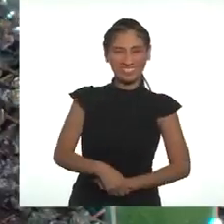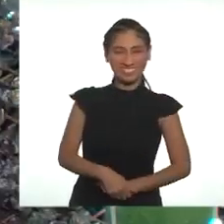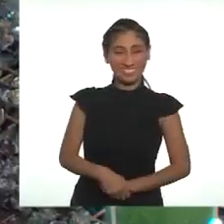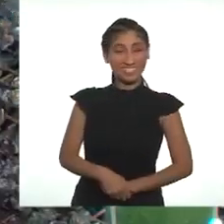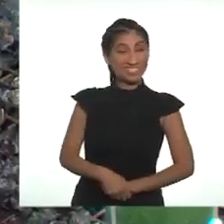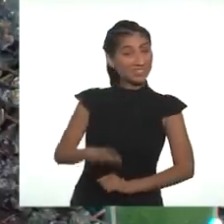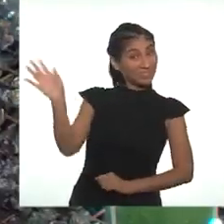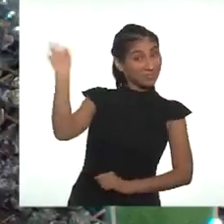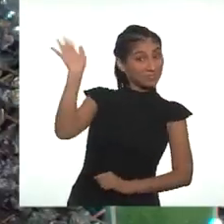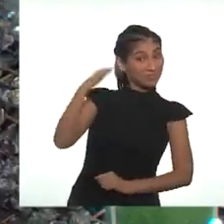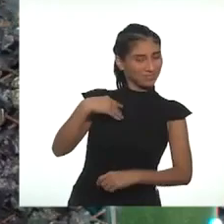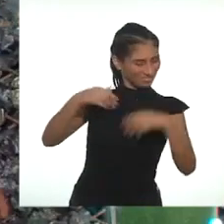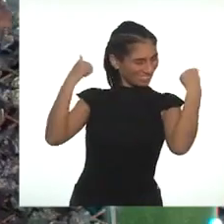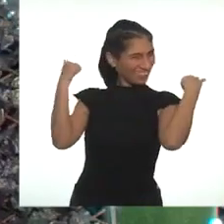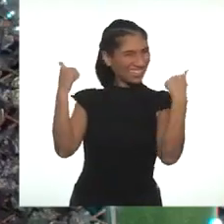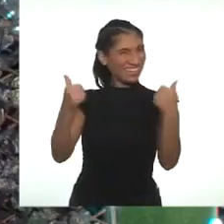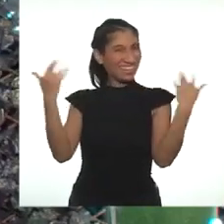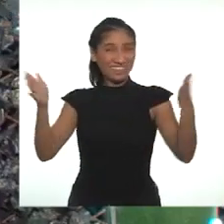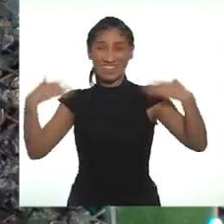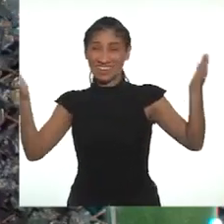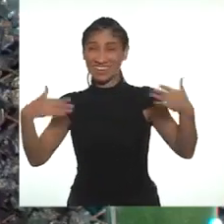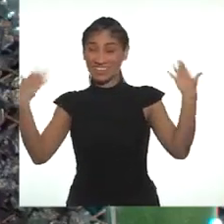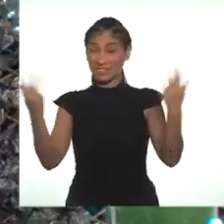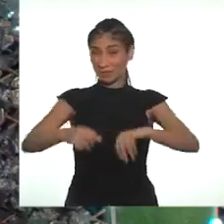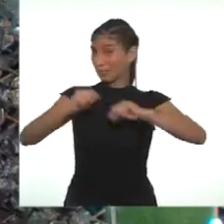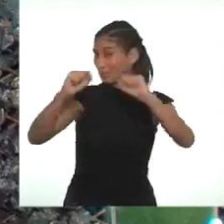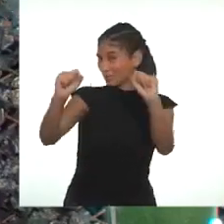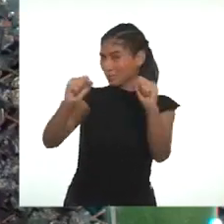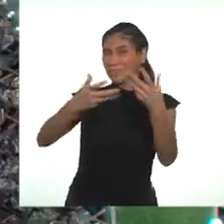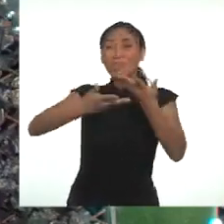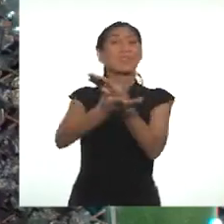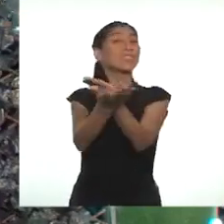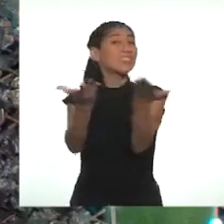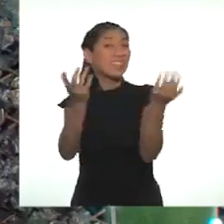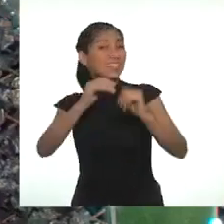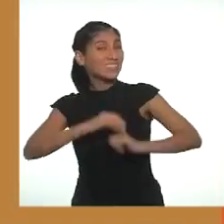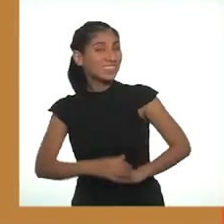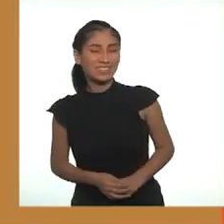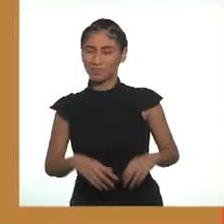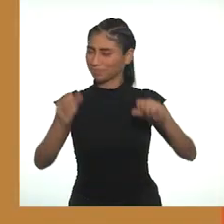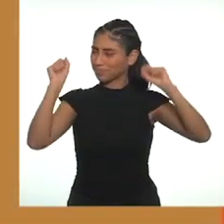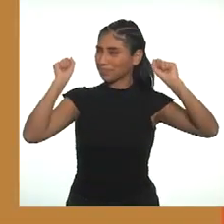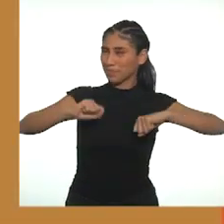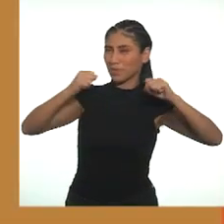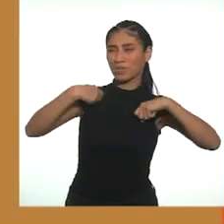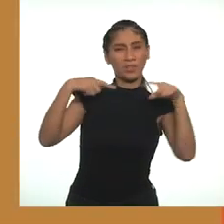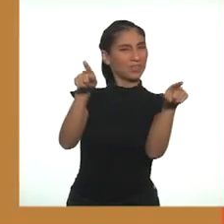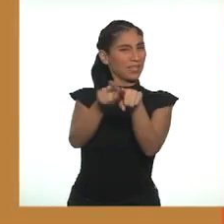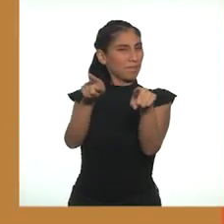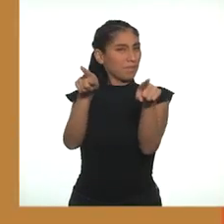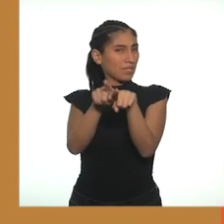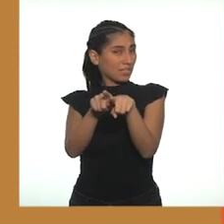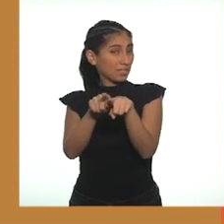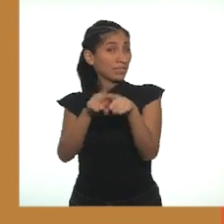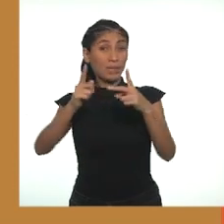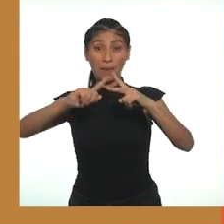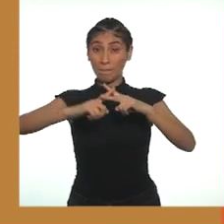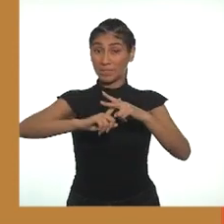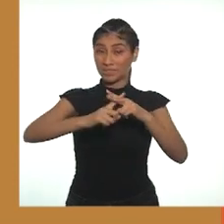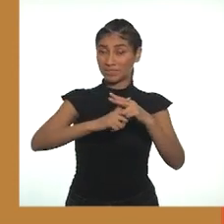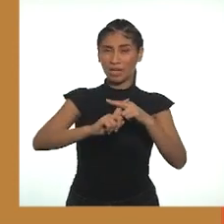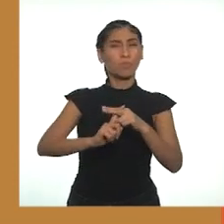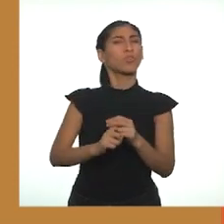Ayiyanchu. Estoy muy contenta y con mucha energía. ¿Y ustedes? Sí, yo también.